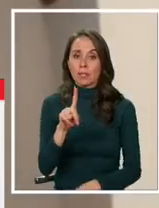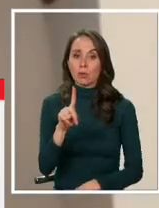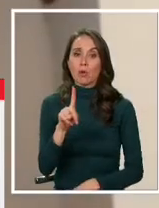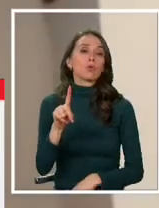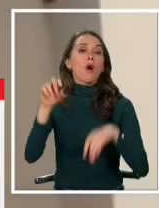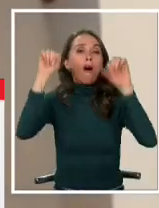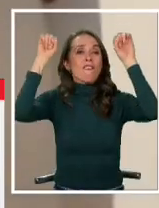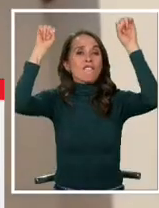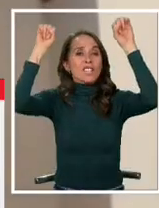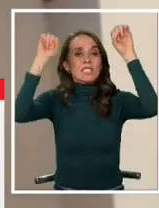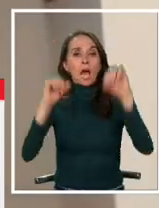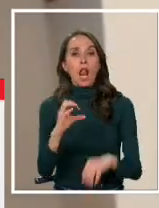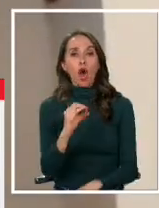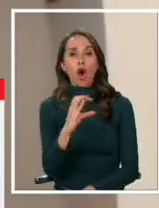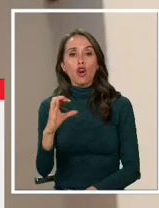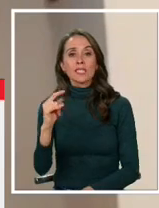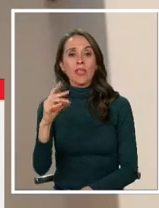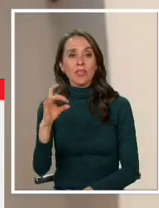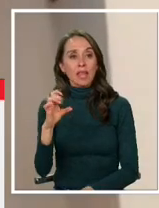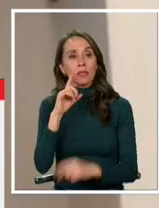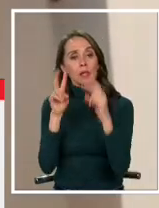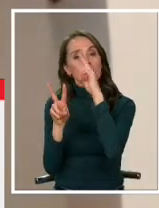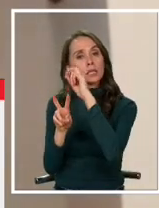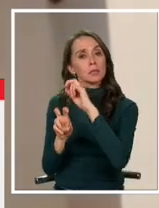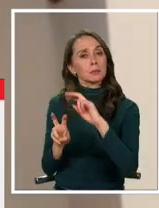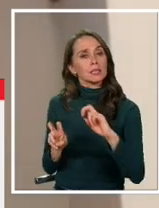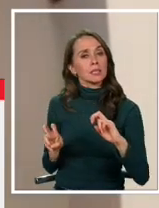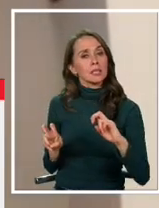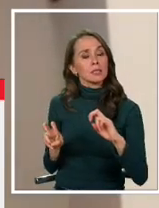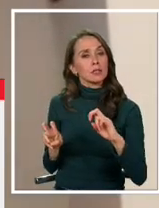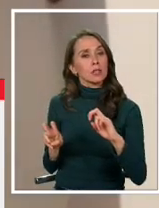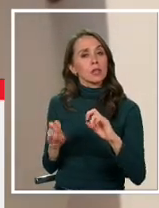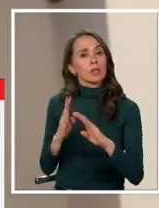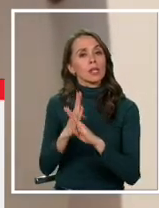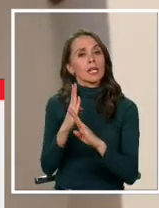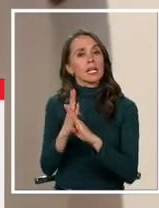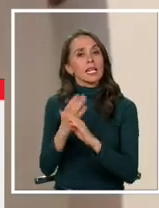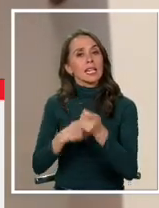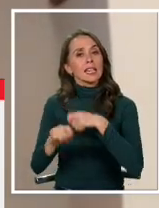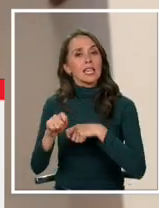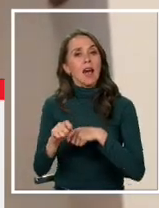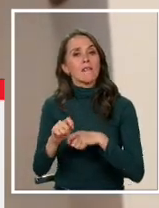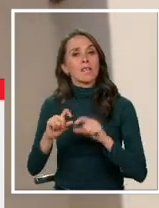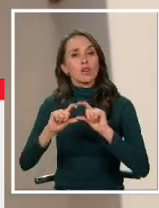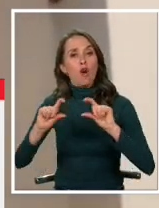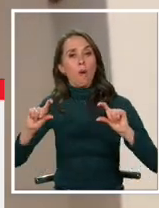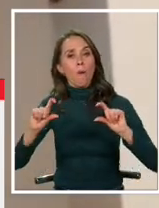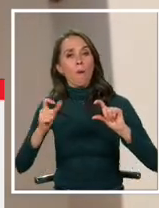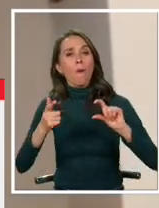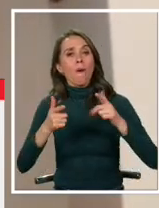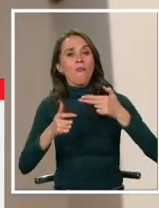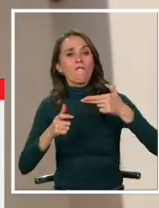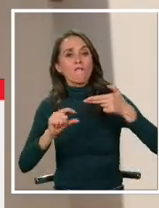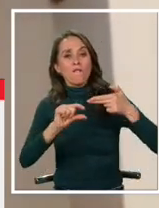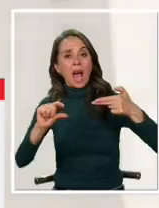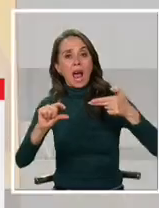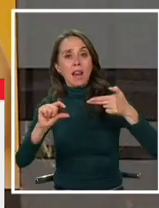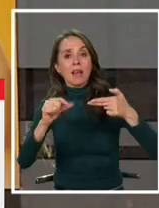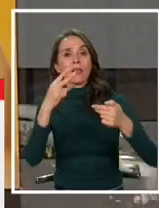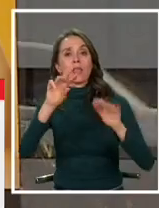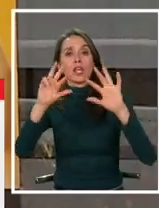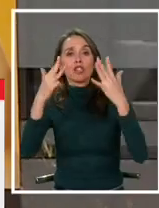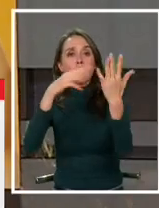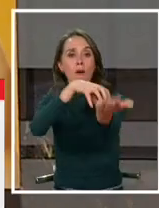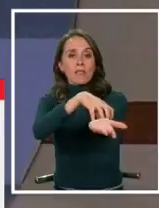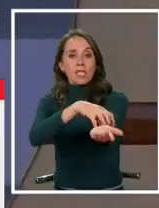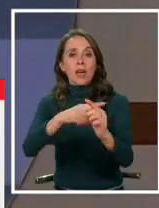calida de occidente se encuentra realizando una investigación vinculado al tráfico de municiones provenientes de la novena región